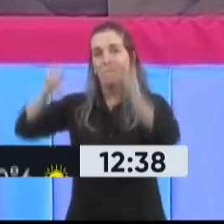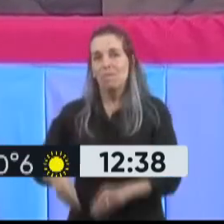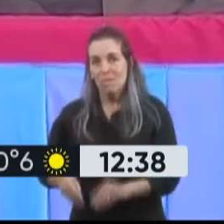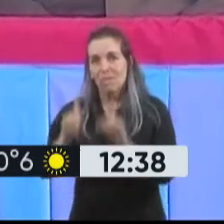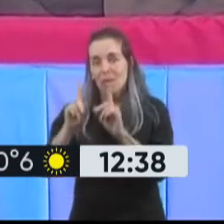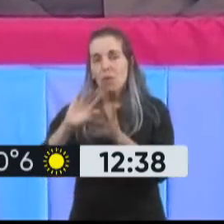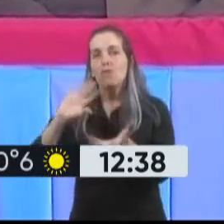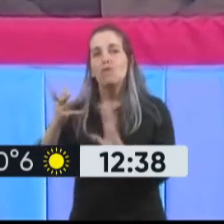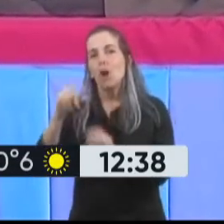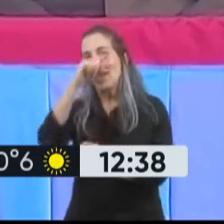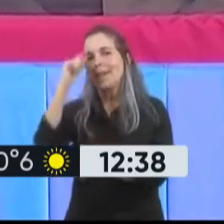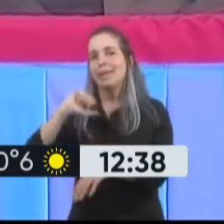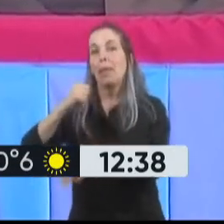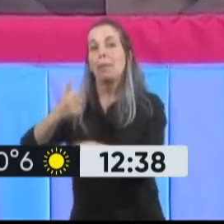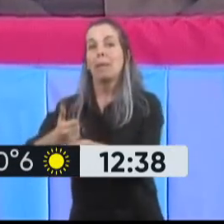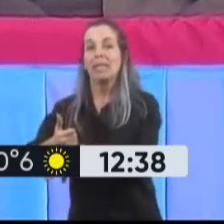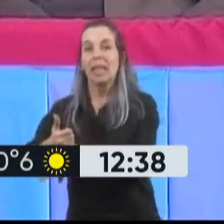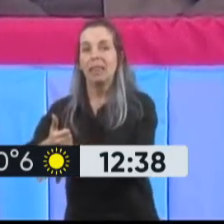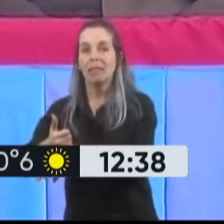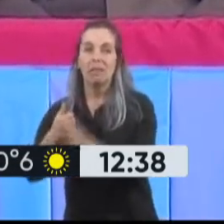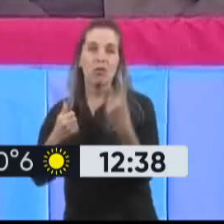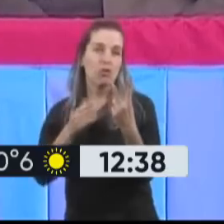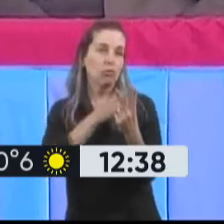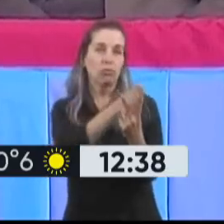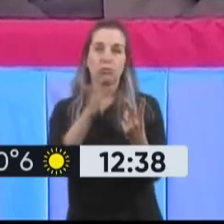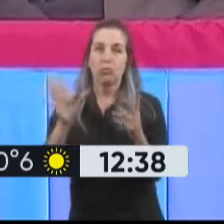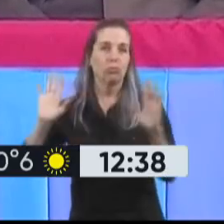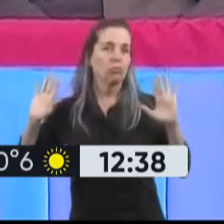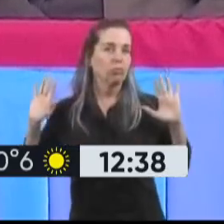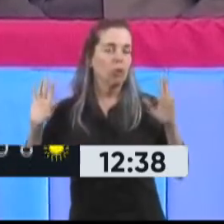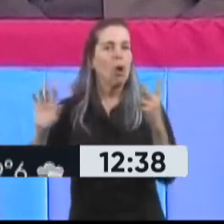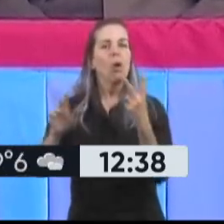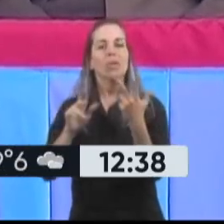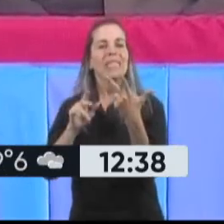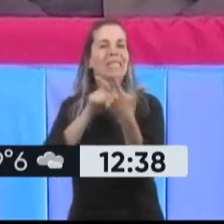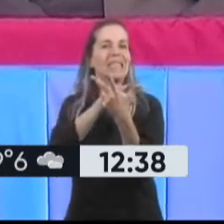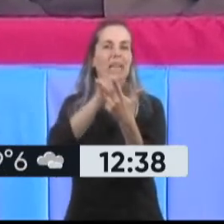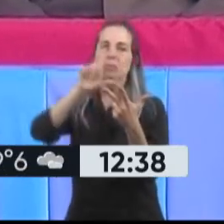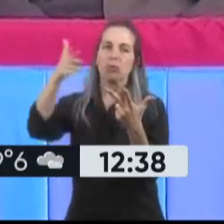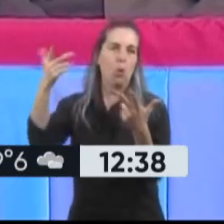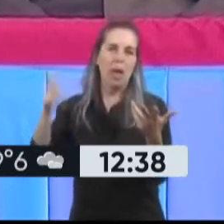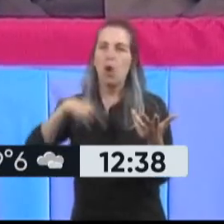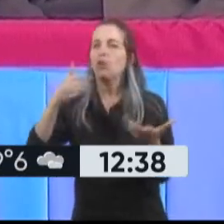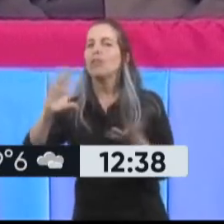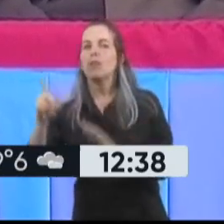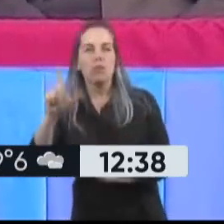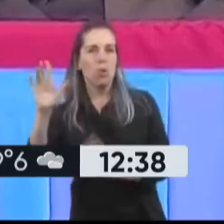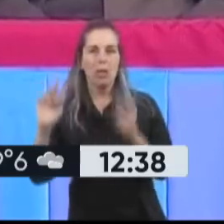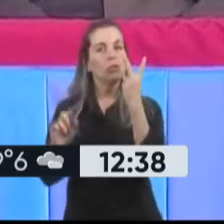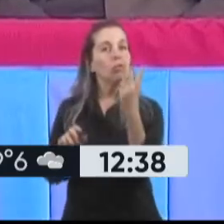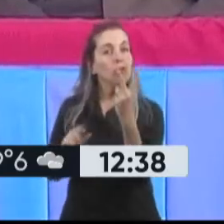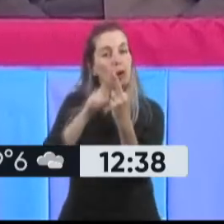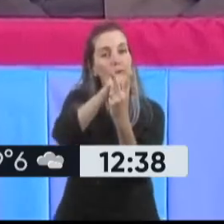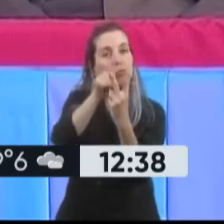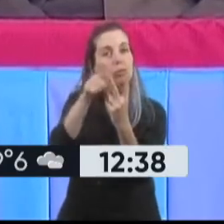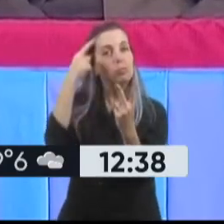modelo del Estado presente. No hay terceras vías, no hay otra alternativa, solo hay dos visiones